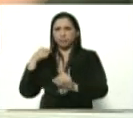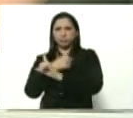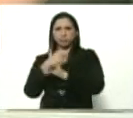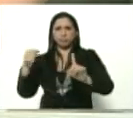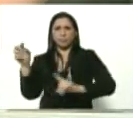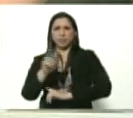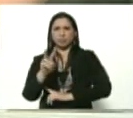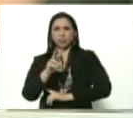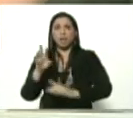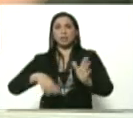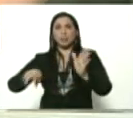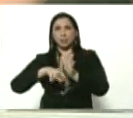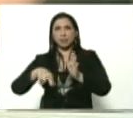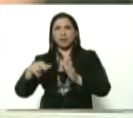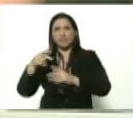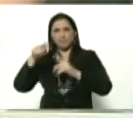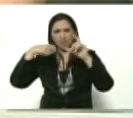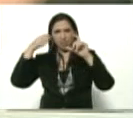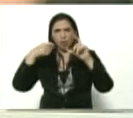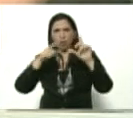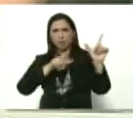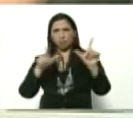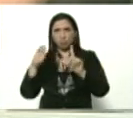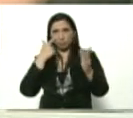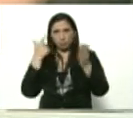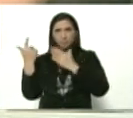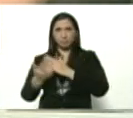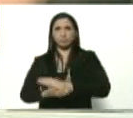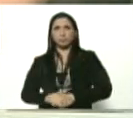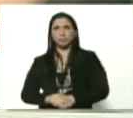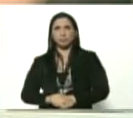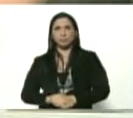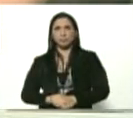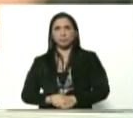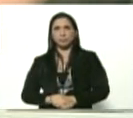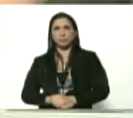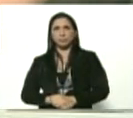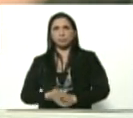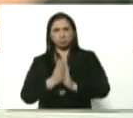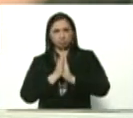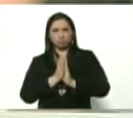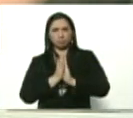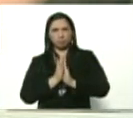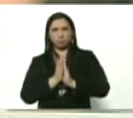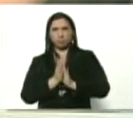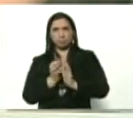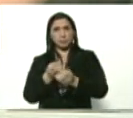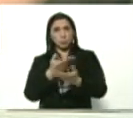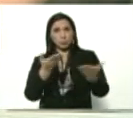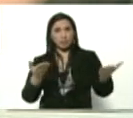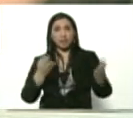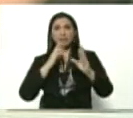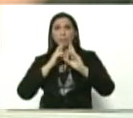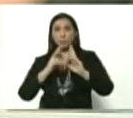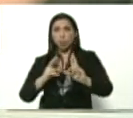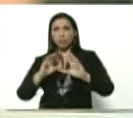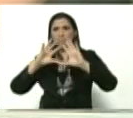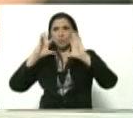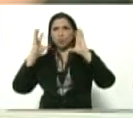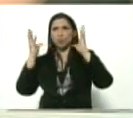conclusiones. Voy a repetir el video. ¿Estamos listos? Para que ustedes respondan desde el